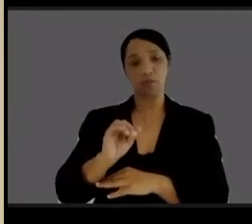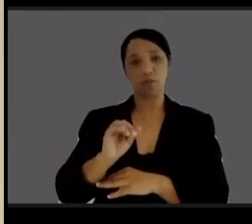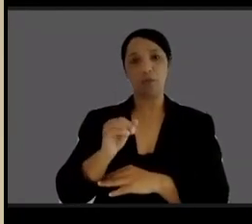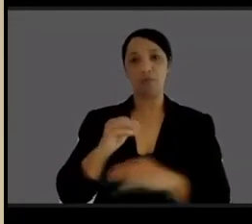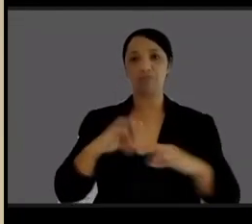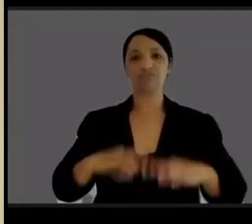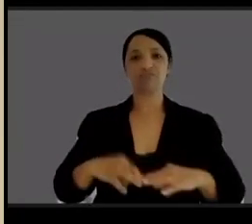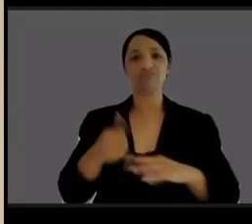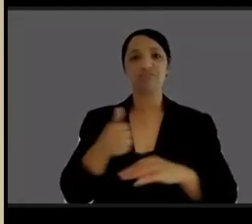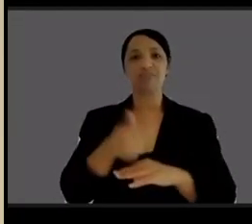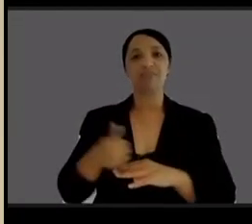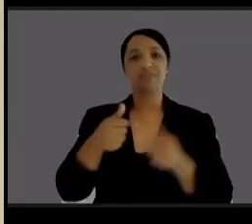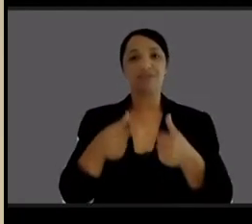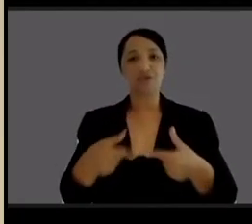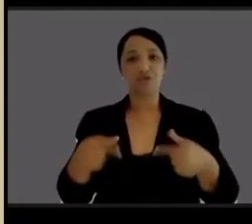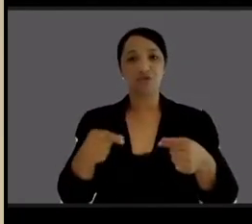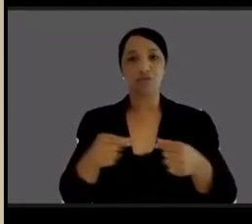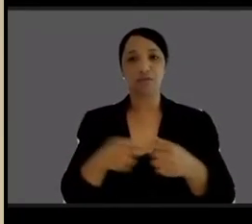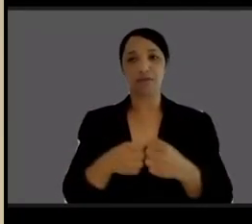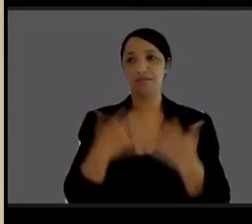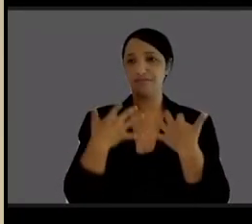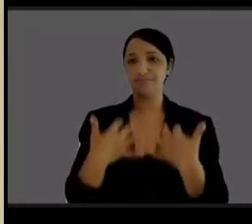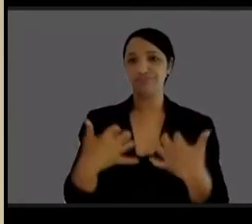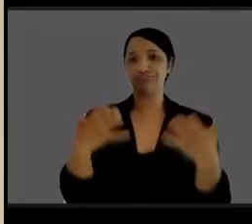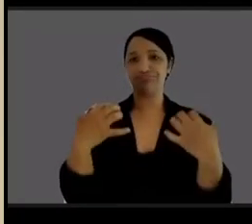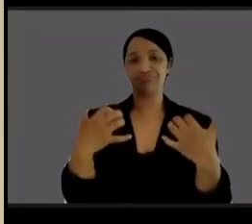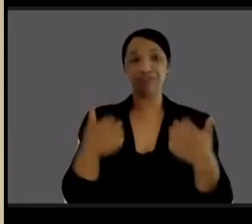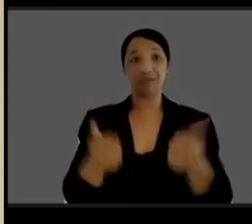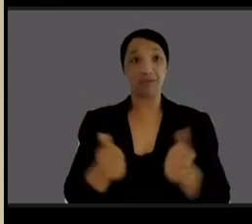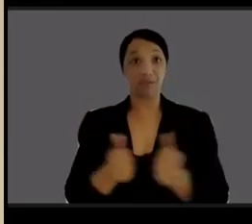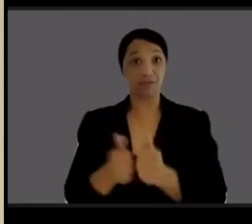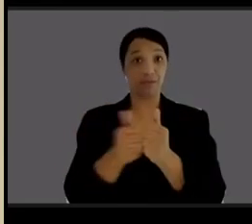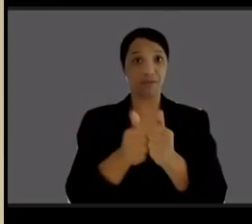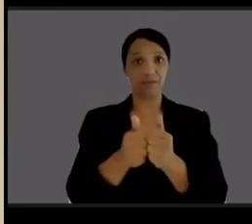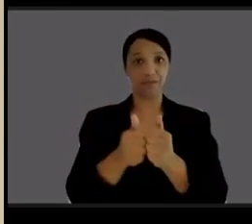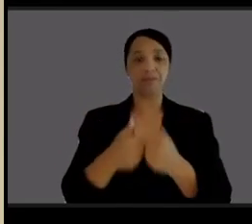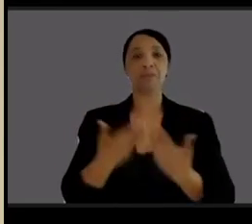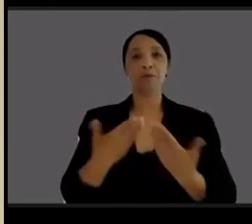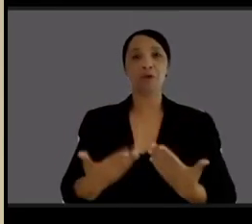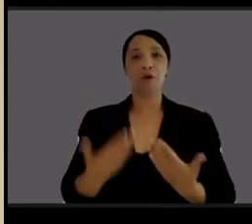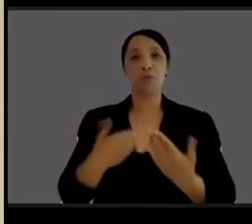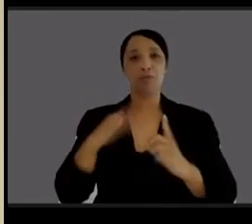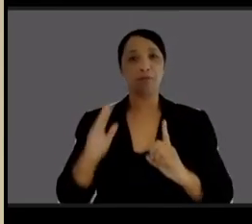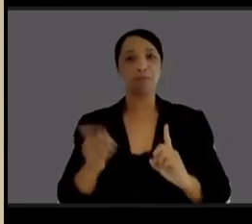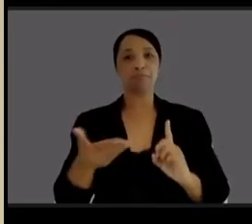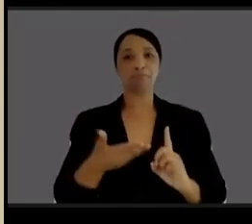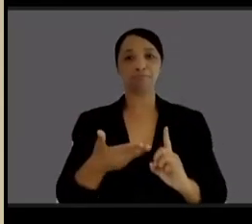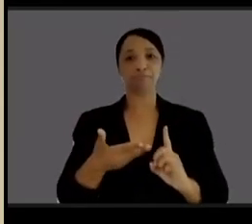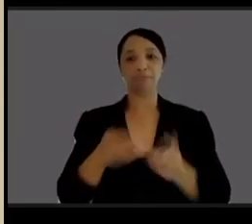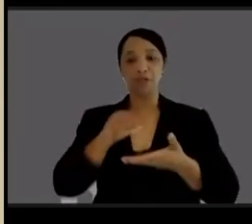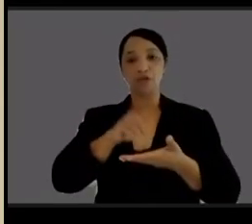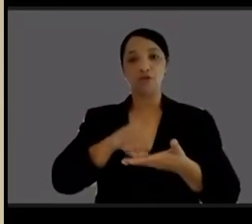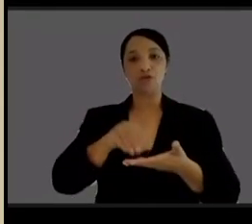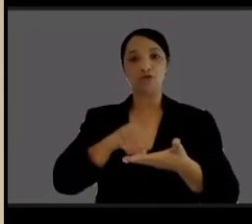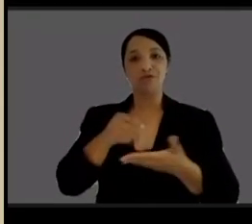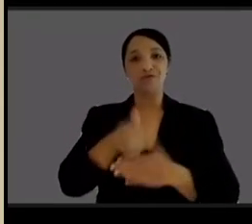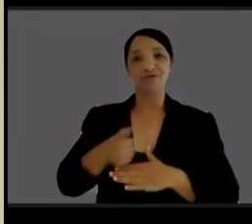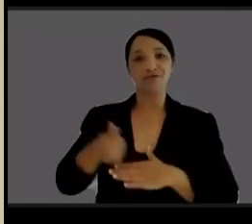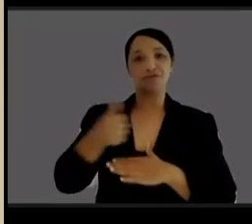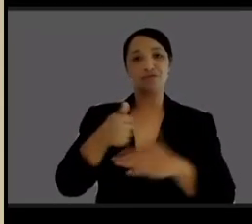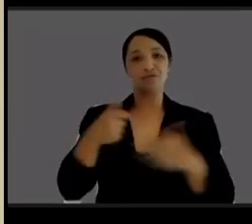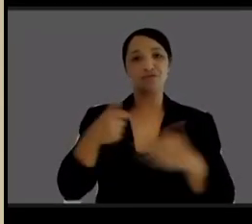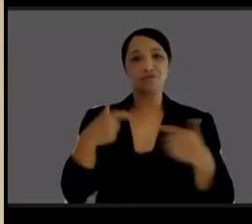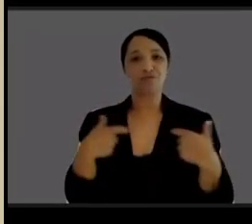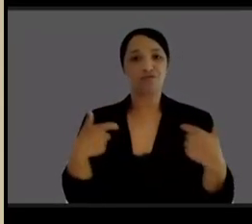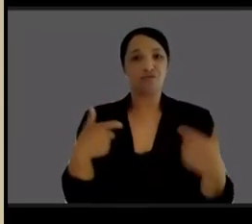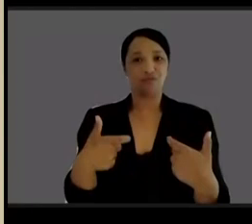excelencias, distinguidos participantes. Para mí es un honor presentar al secretario general de las Naciones Unidas,